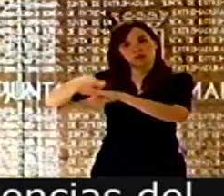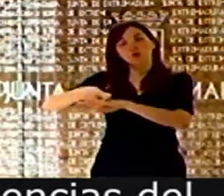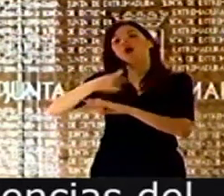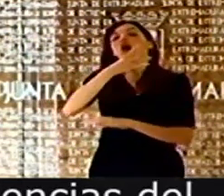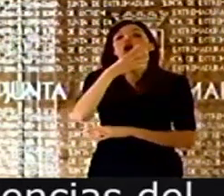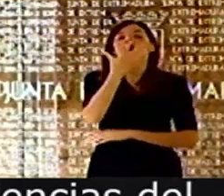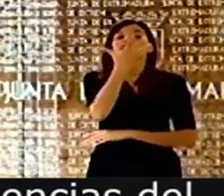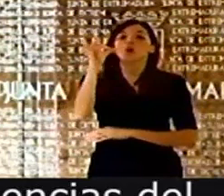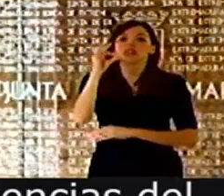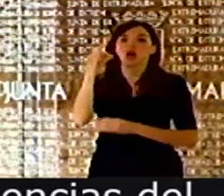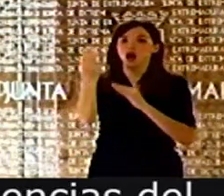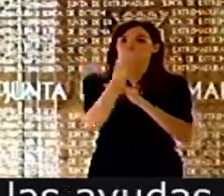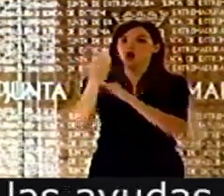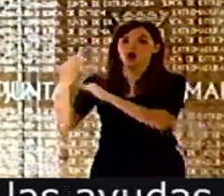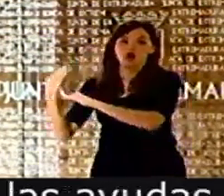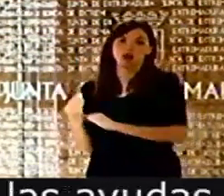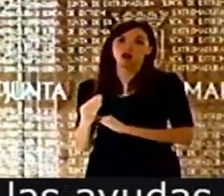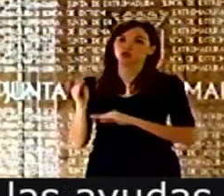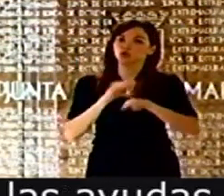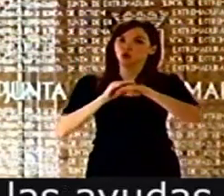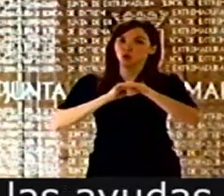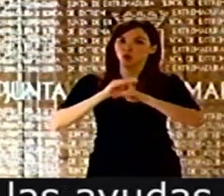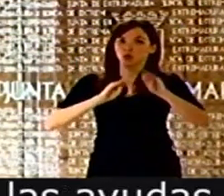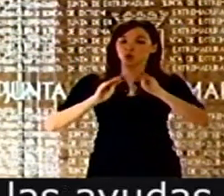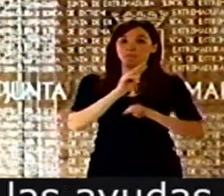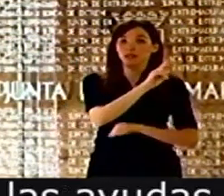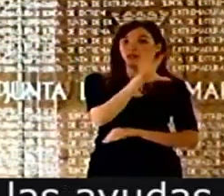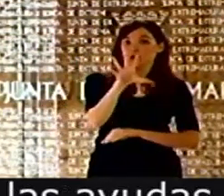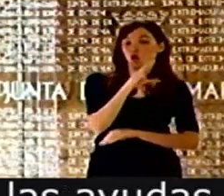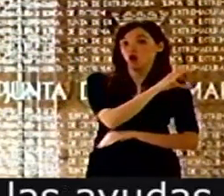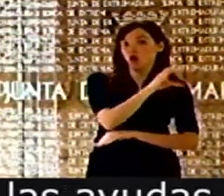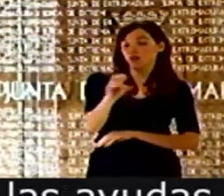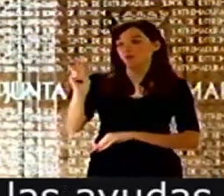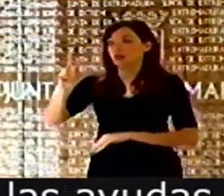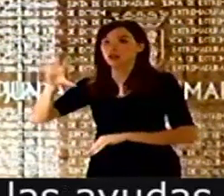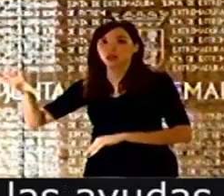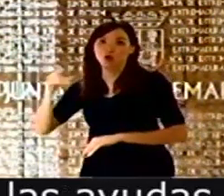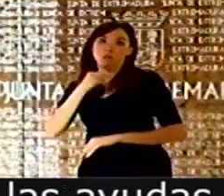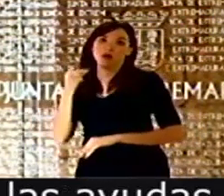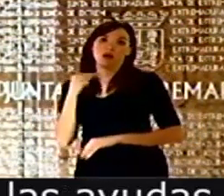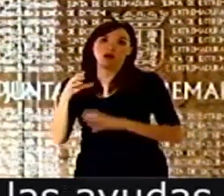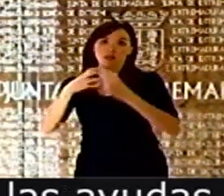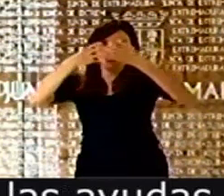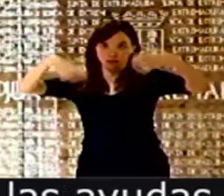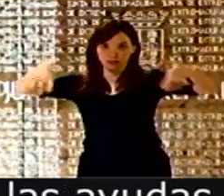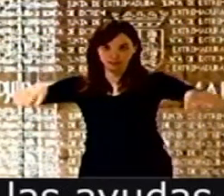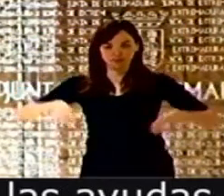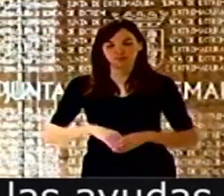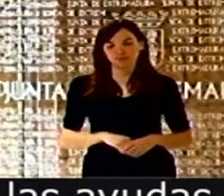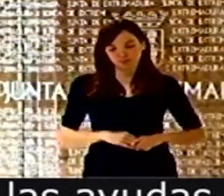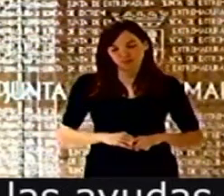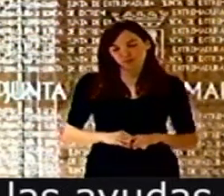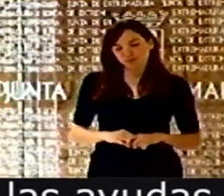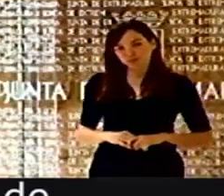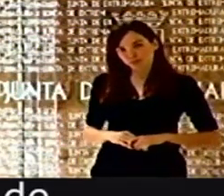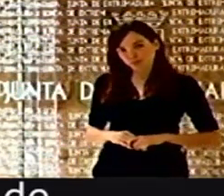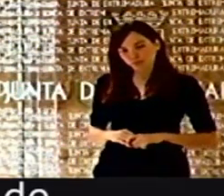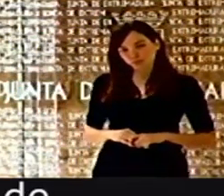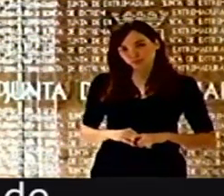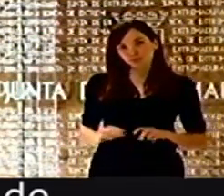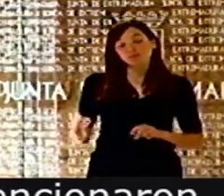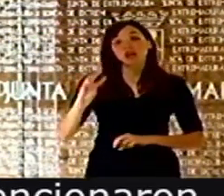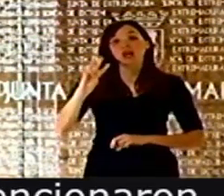ayudas, 25 por cada una de las provincias, 25 en Cáceres y 25 en Badajoz. En